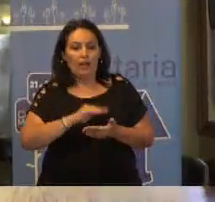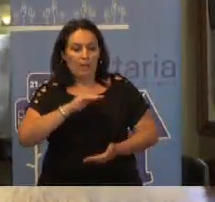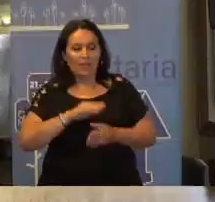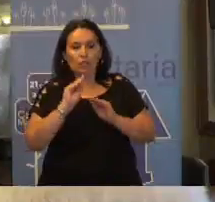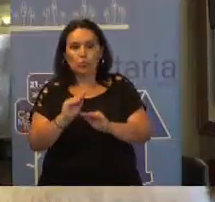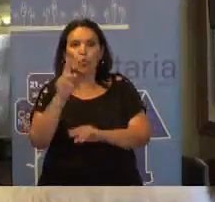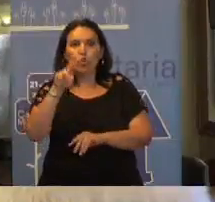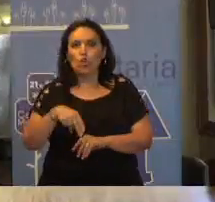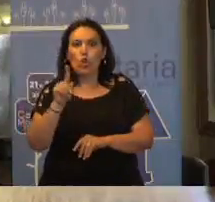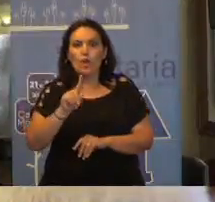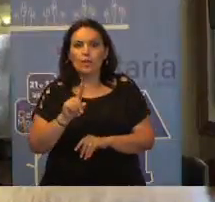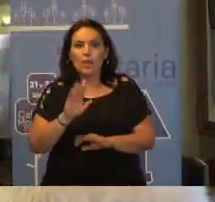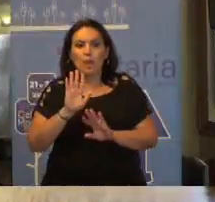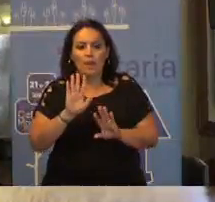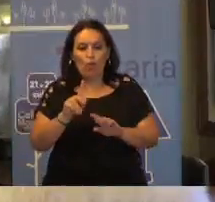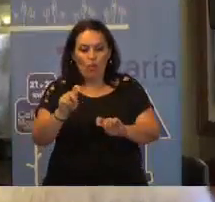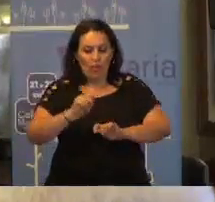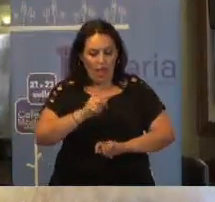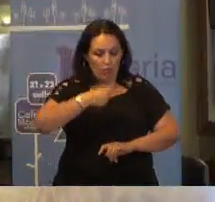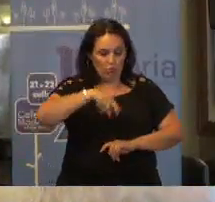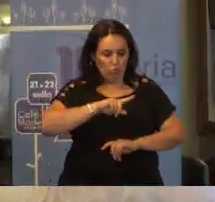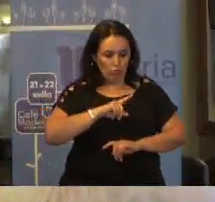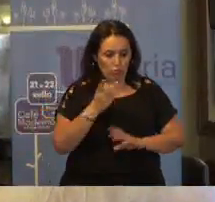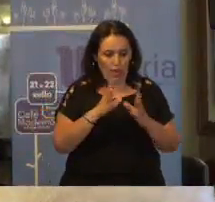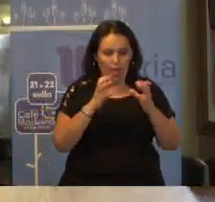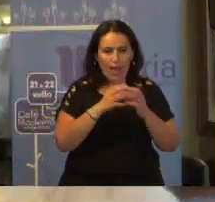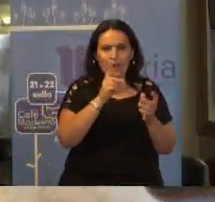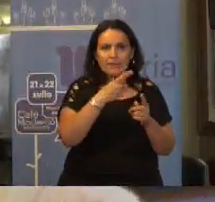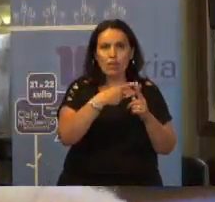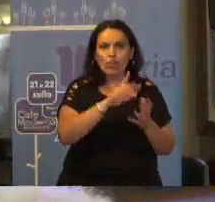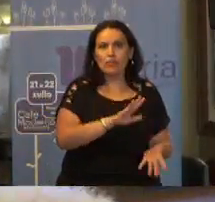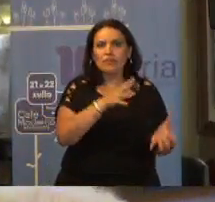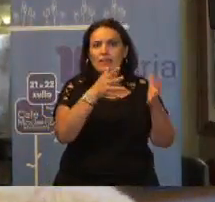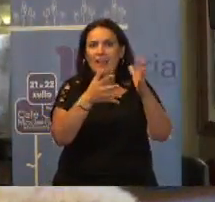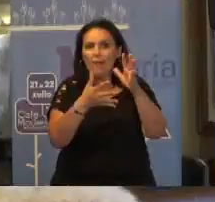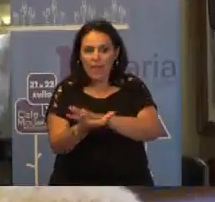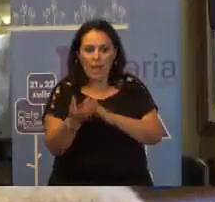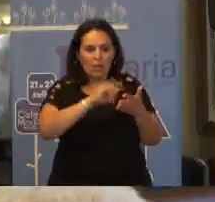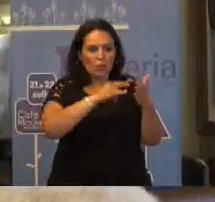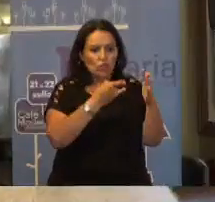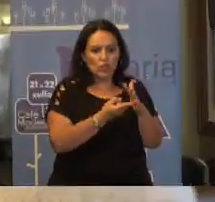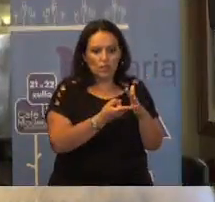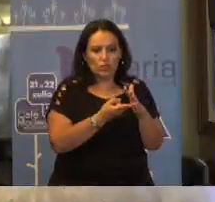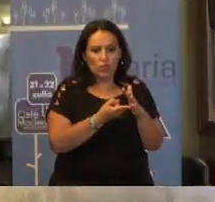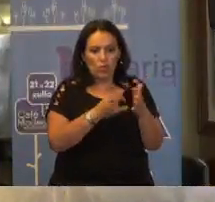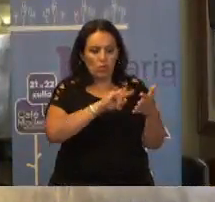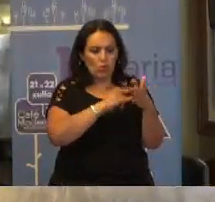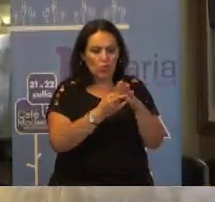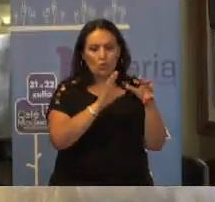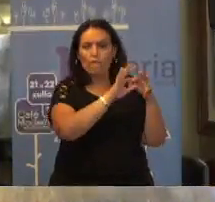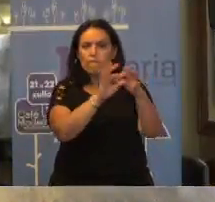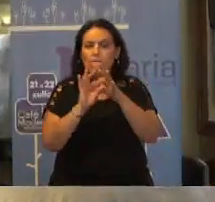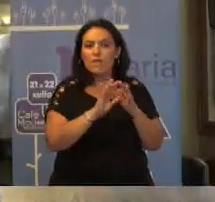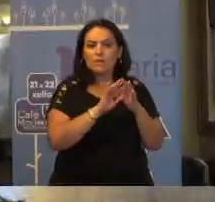impulsou a traballar para ter ese outro proxecto no que poder traballar conxuntamente